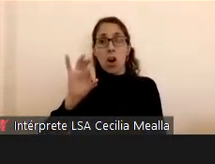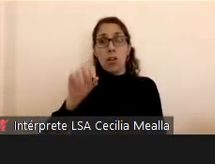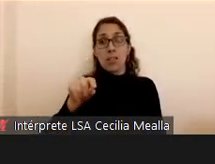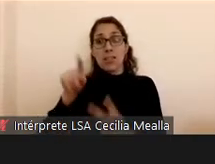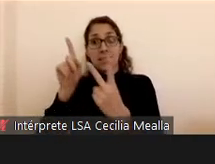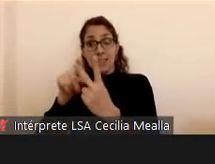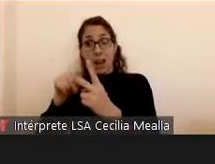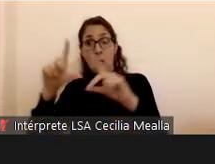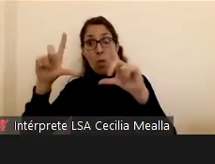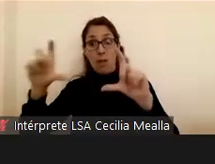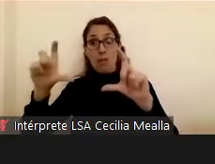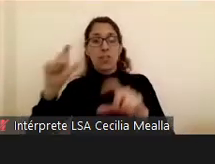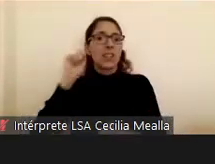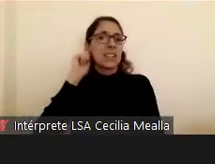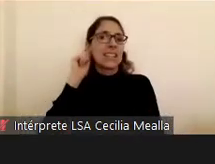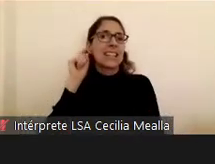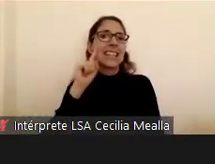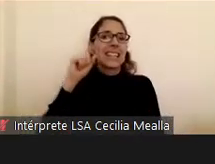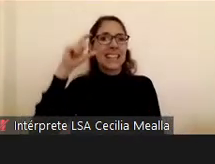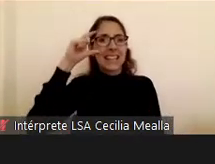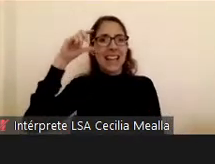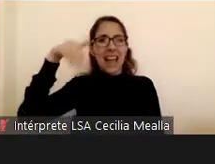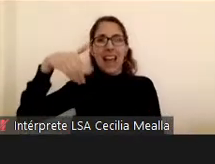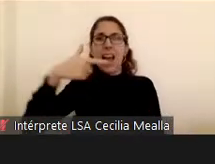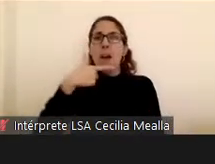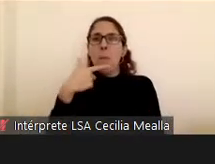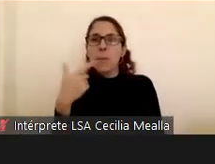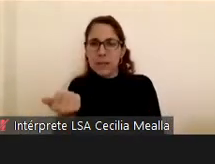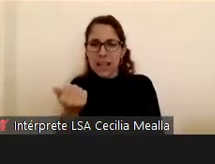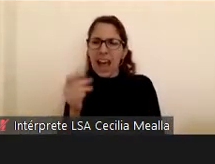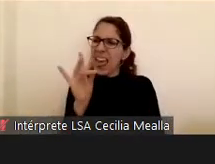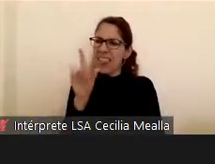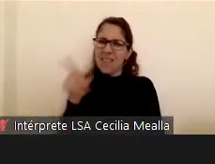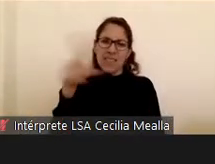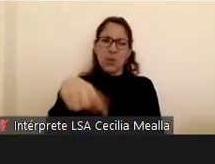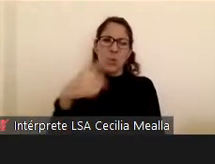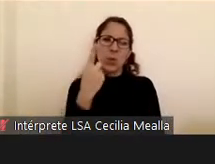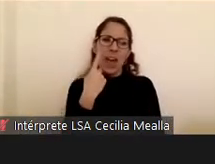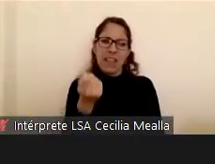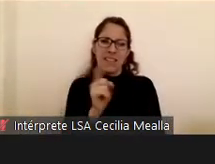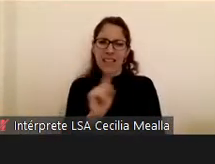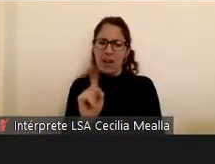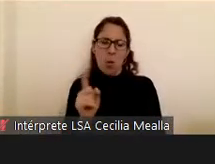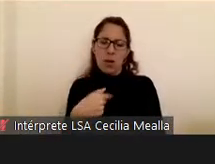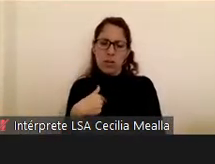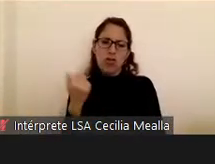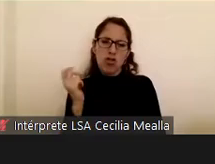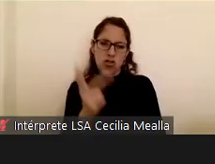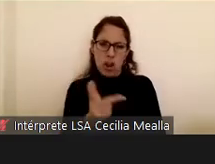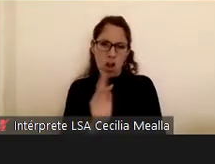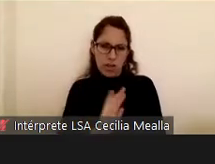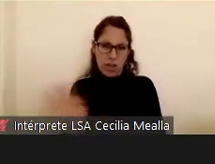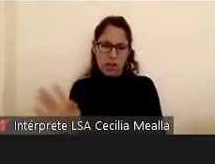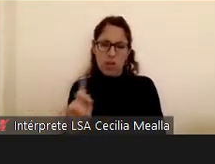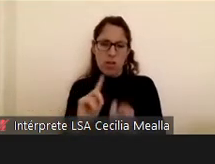los colorantes, porque es difícil que lo puedan saber así, y les va a generar ¿Cómo es la dudas. 2,